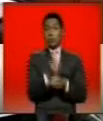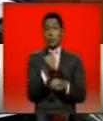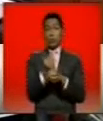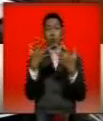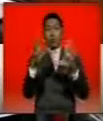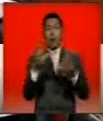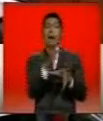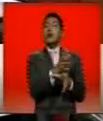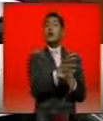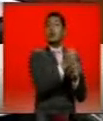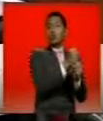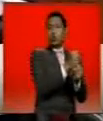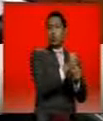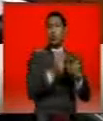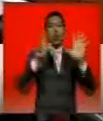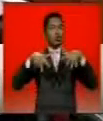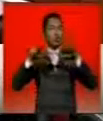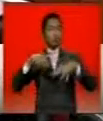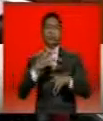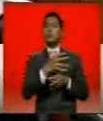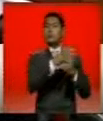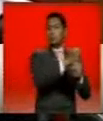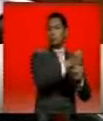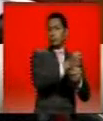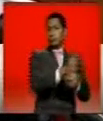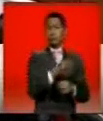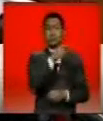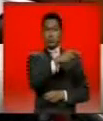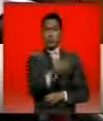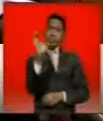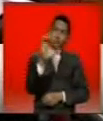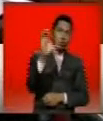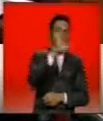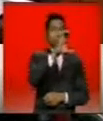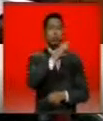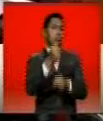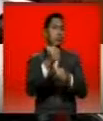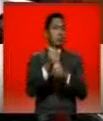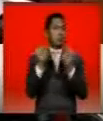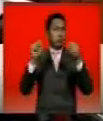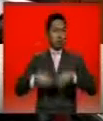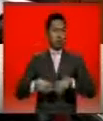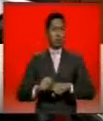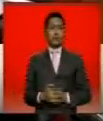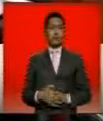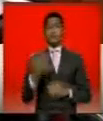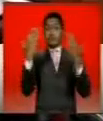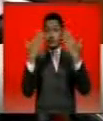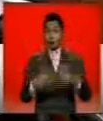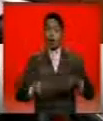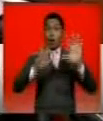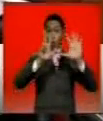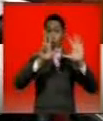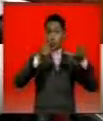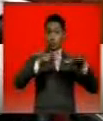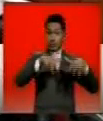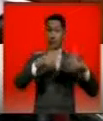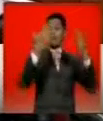por al menos 8 meses. Posterior a esa fecha, lo que se hace es